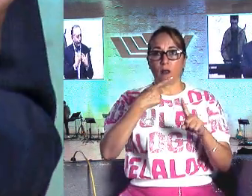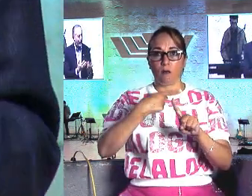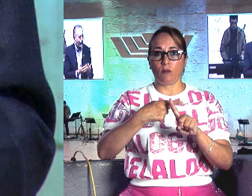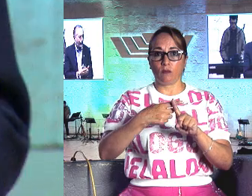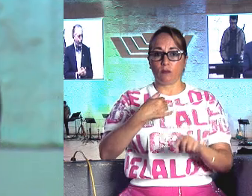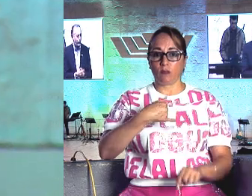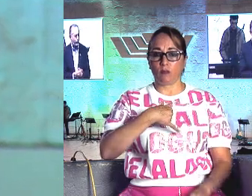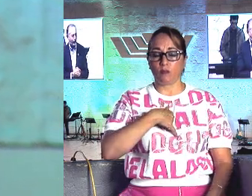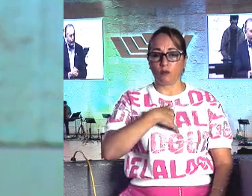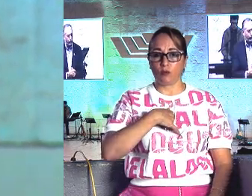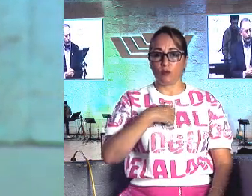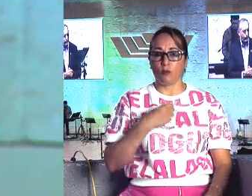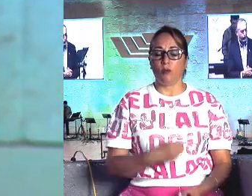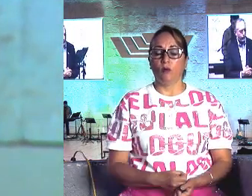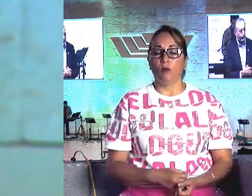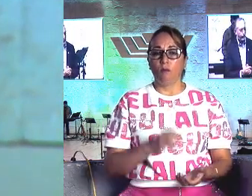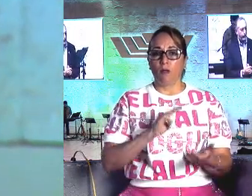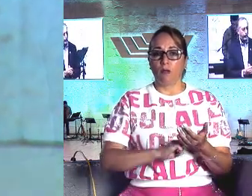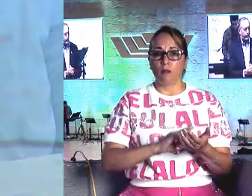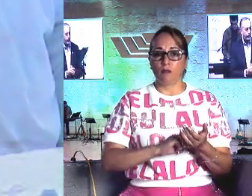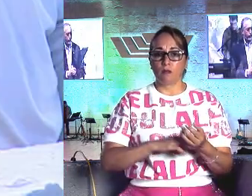merecía ir al infierno.